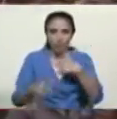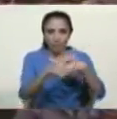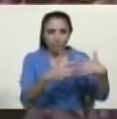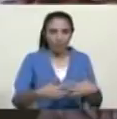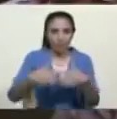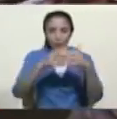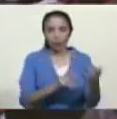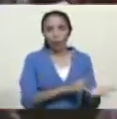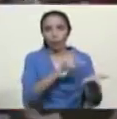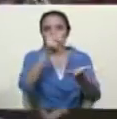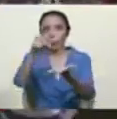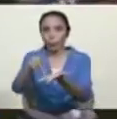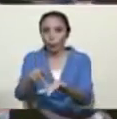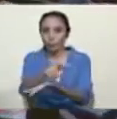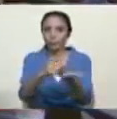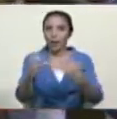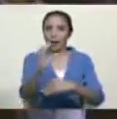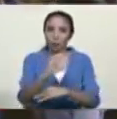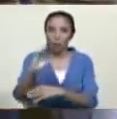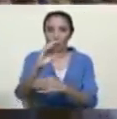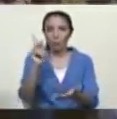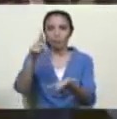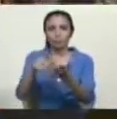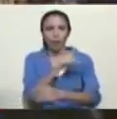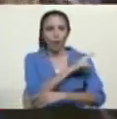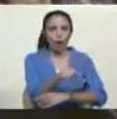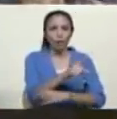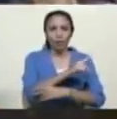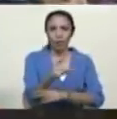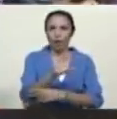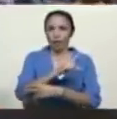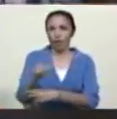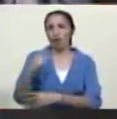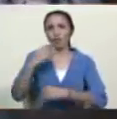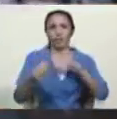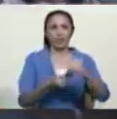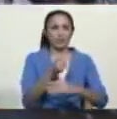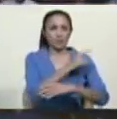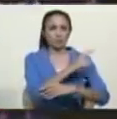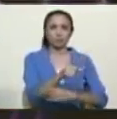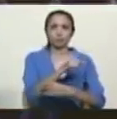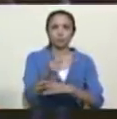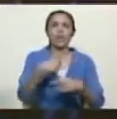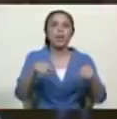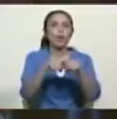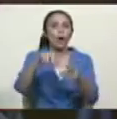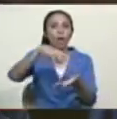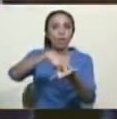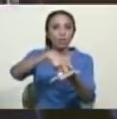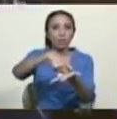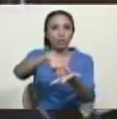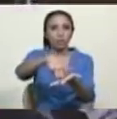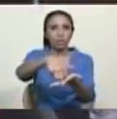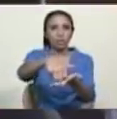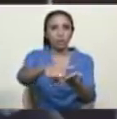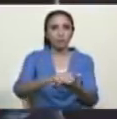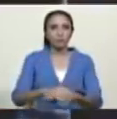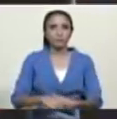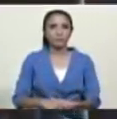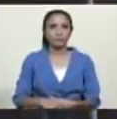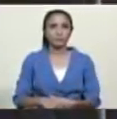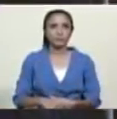fue a Bogotá a darle órdenes a sus lacayos, a sus perritos falderos, a sus